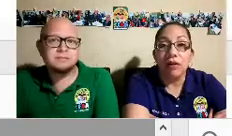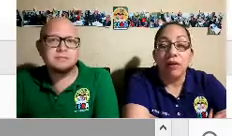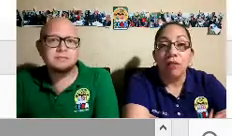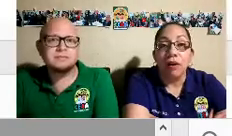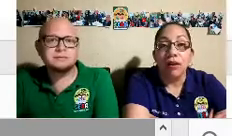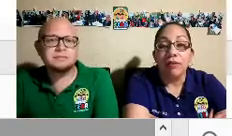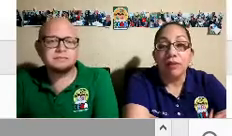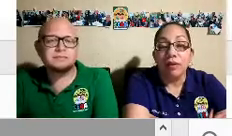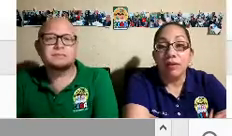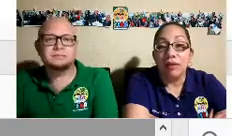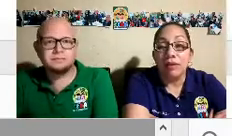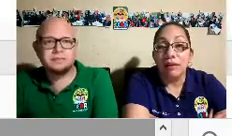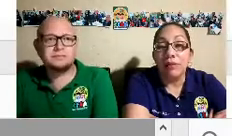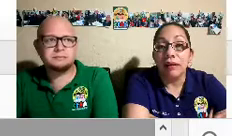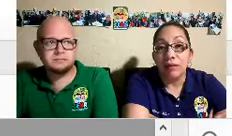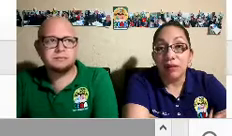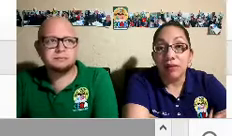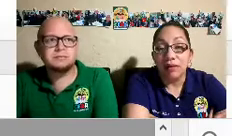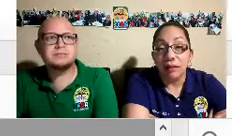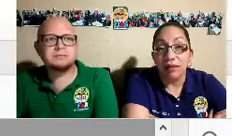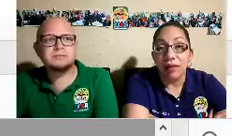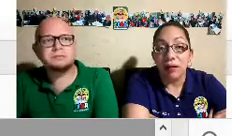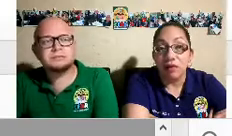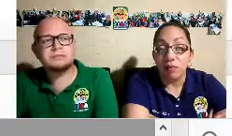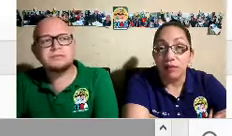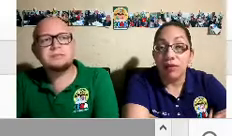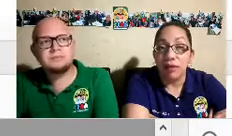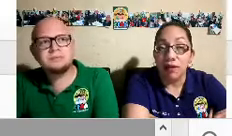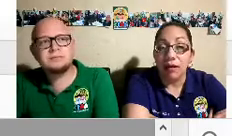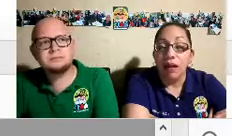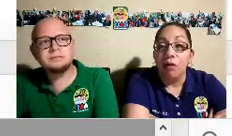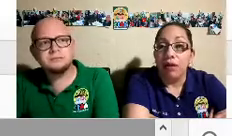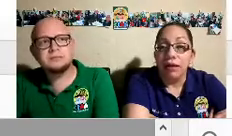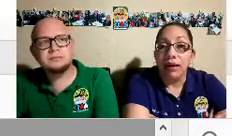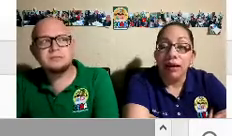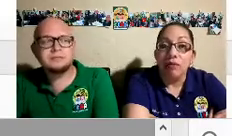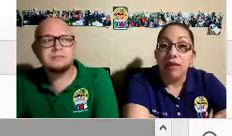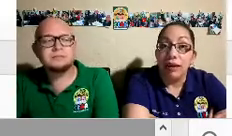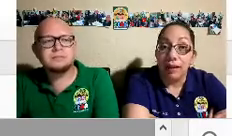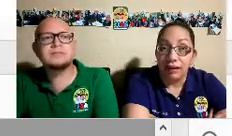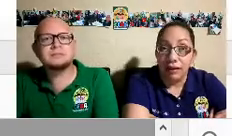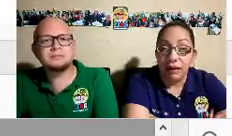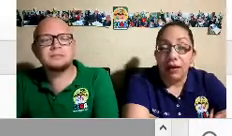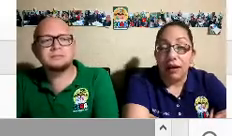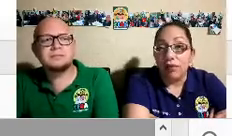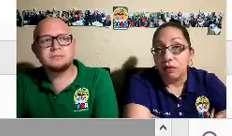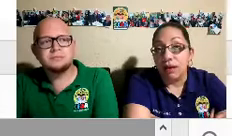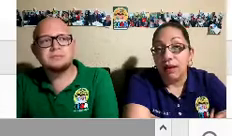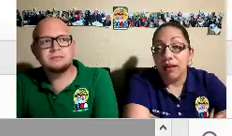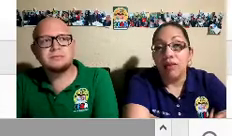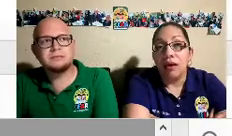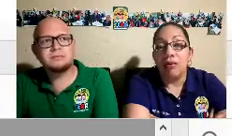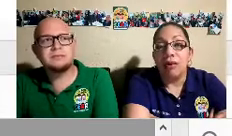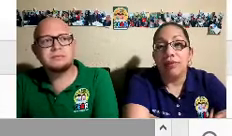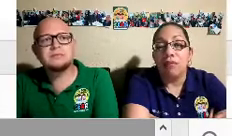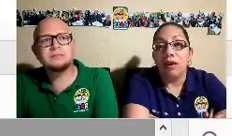niños. Una de ellas es precisamente describir las características de los objetos que tienen o que quieren ellos elegir. Esa es una de